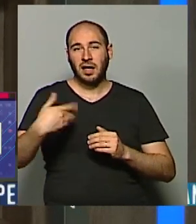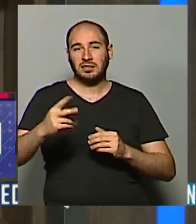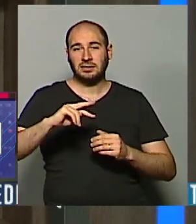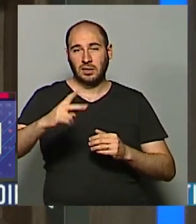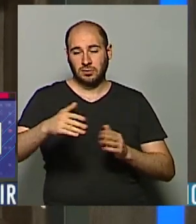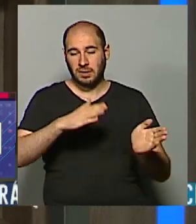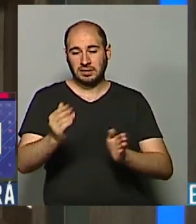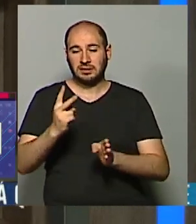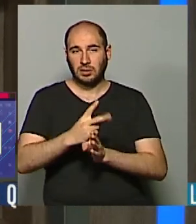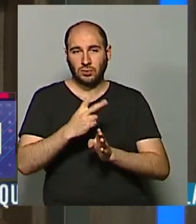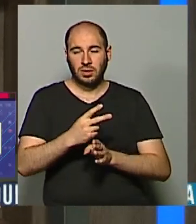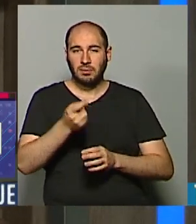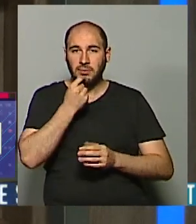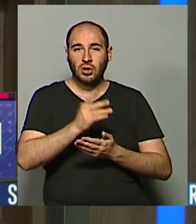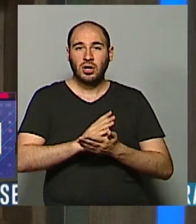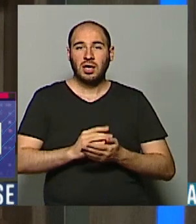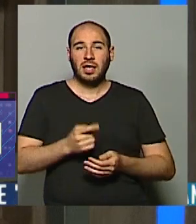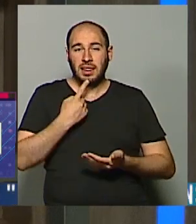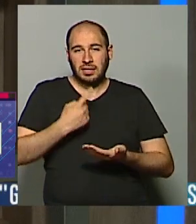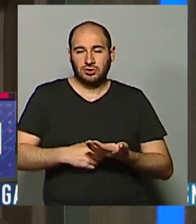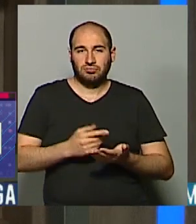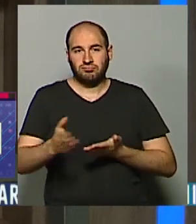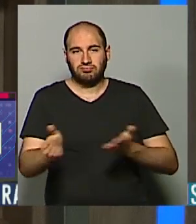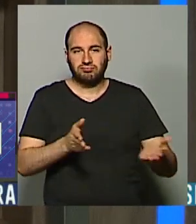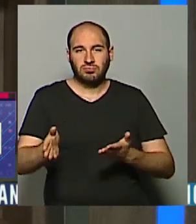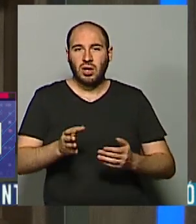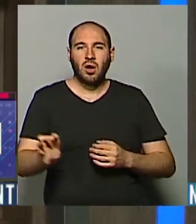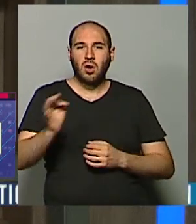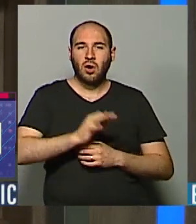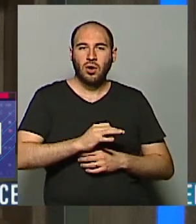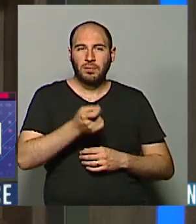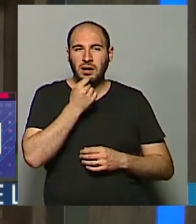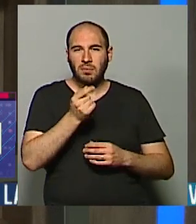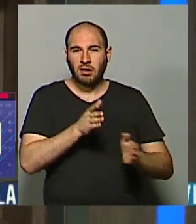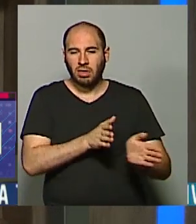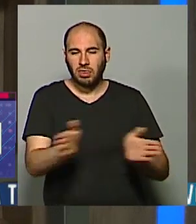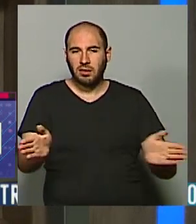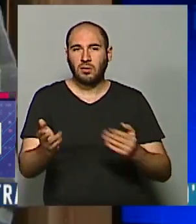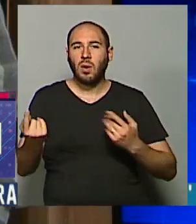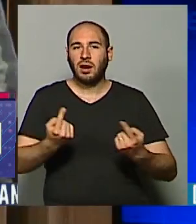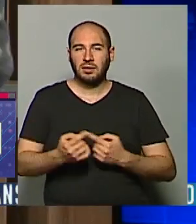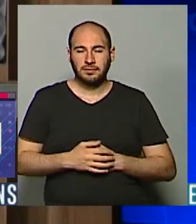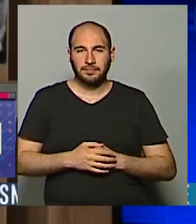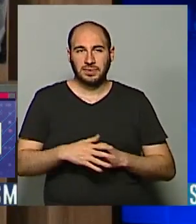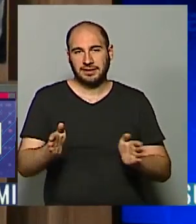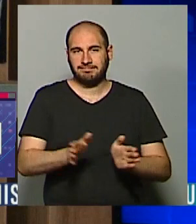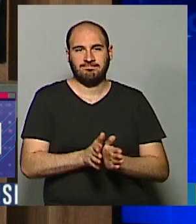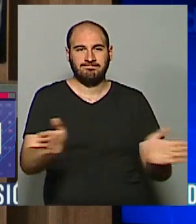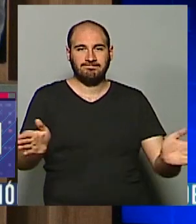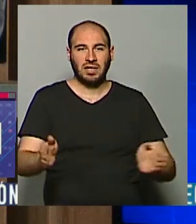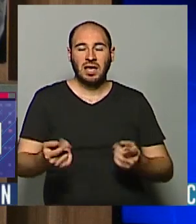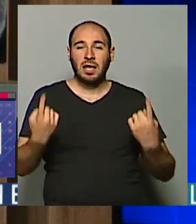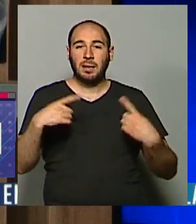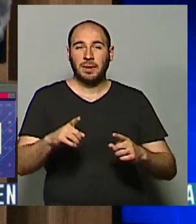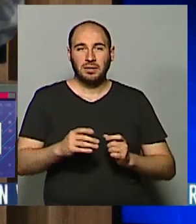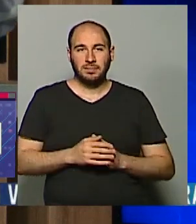segunda instancia, ya sea resolviendo tanto una como otra, o van por carriles separados. Van por carriles separados, pero